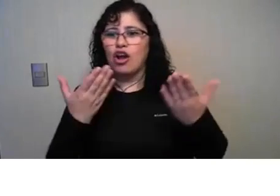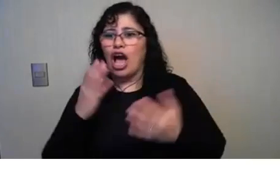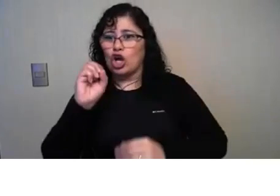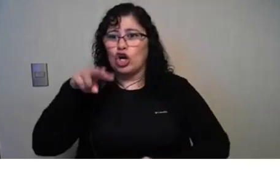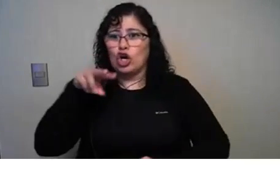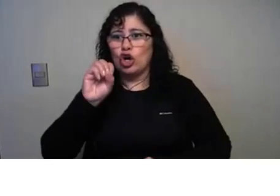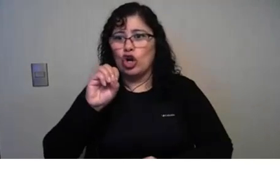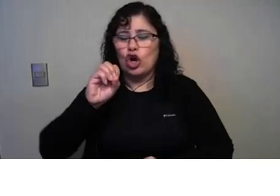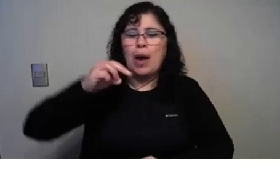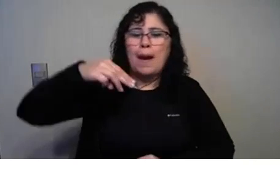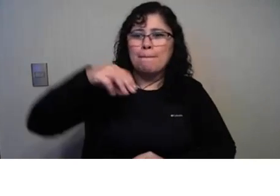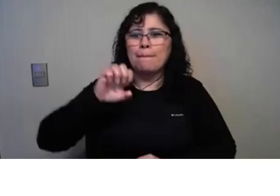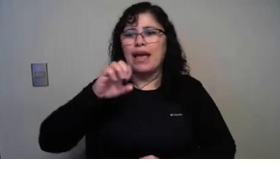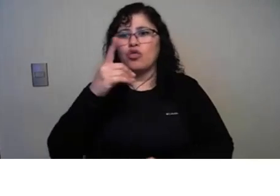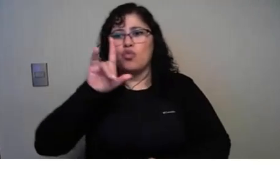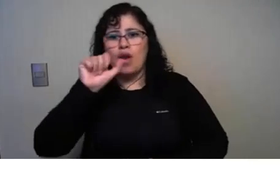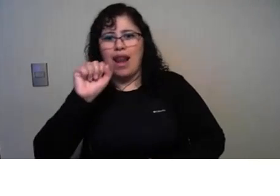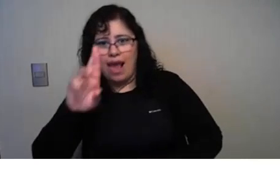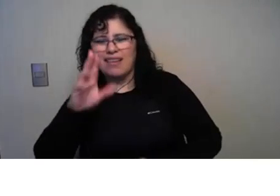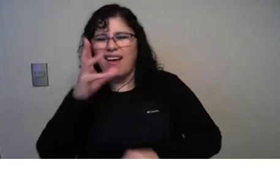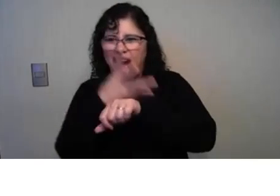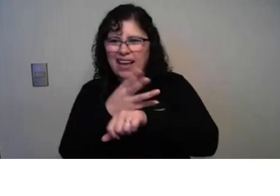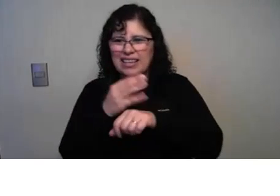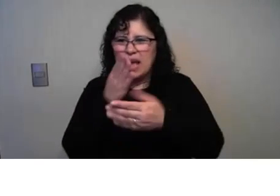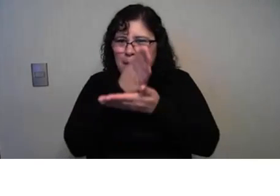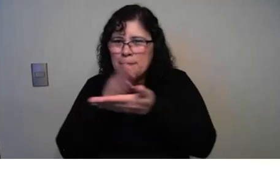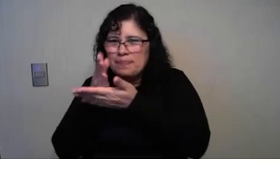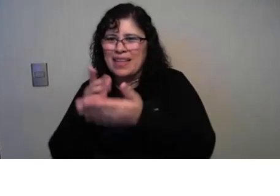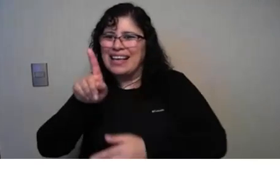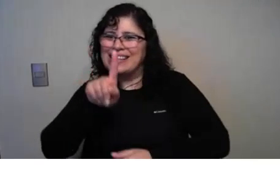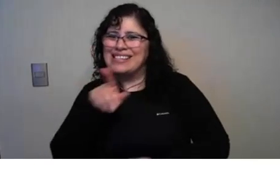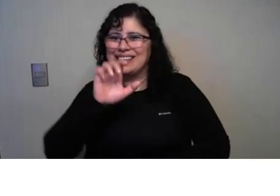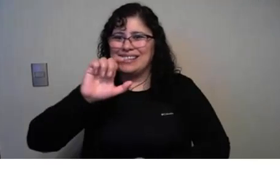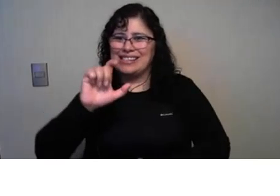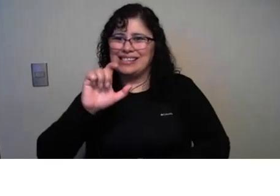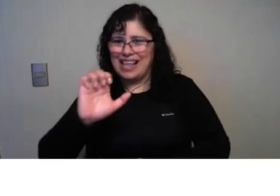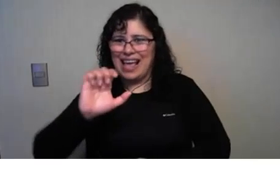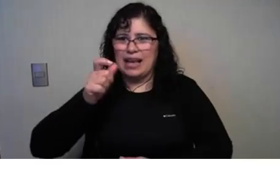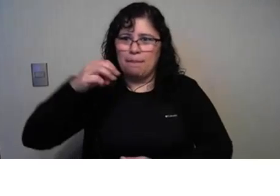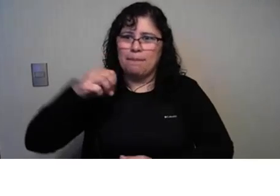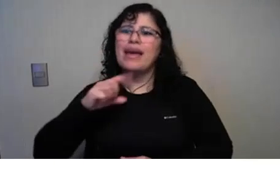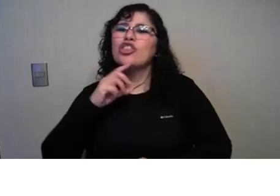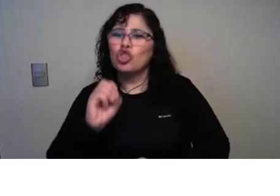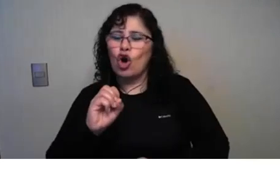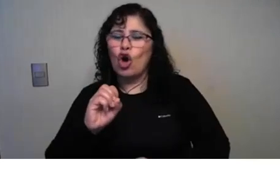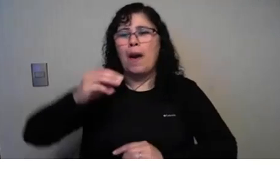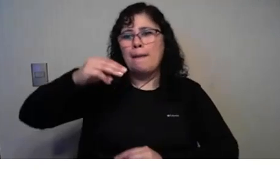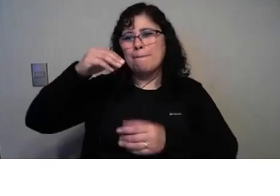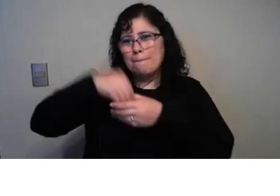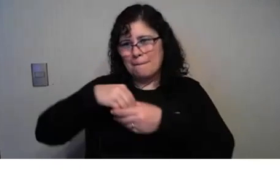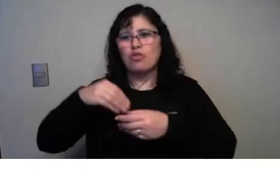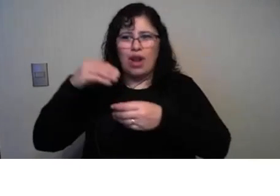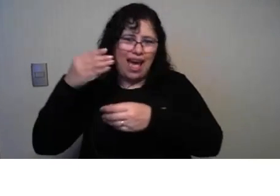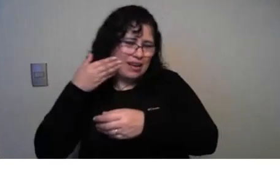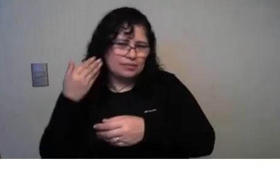a encontrar segmentos medulares. Recuerden que si tenemos 31 pares de nervios espinales, vamos a tener